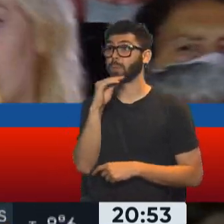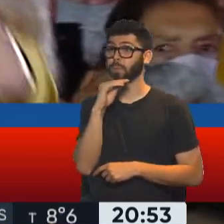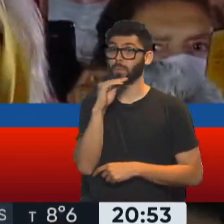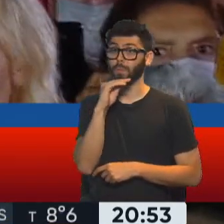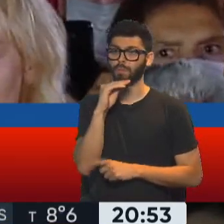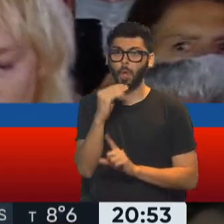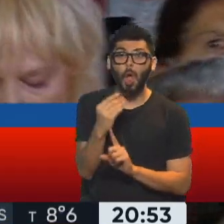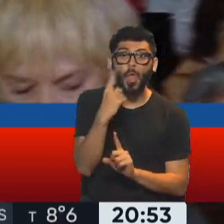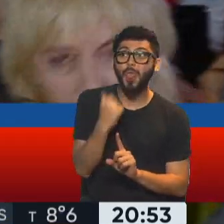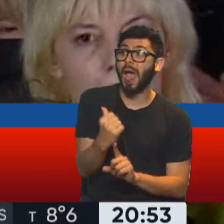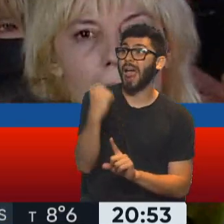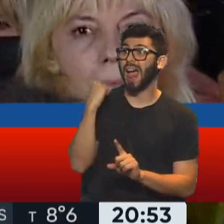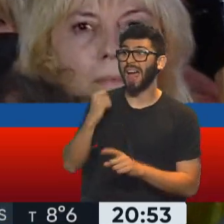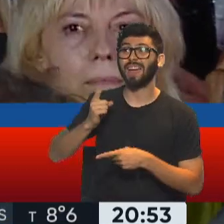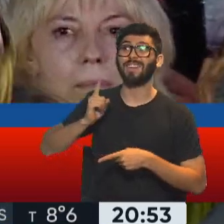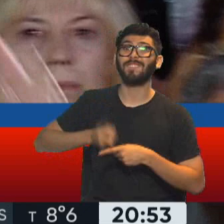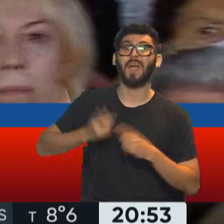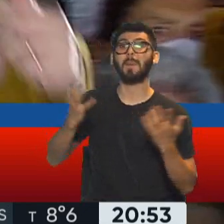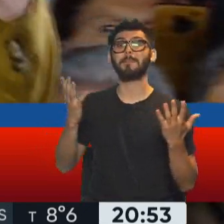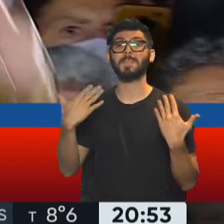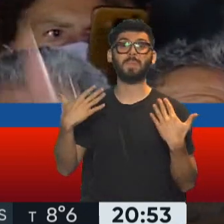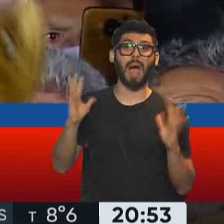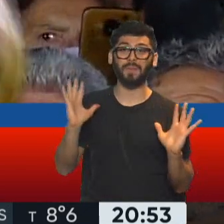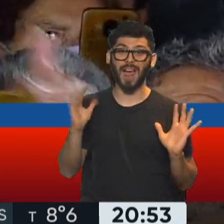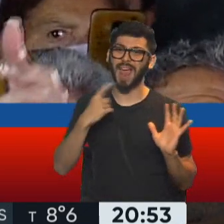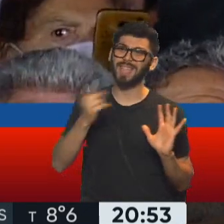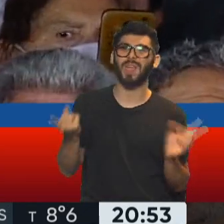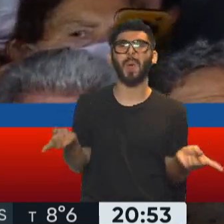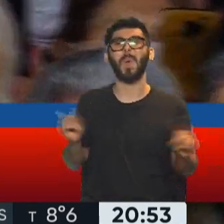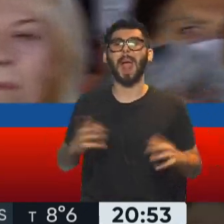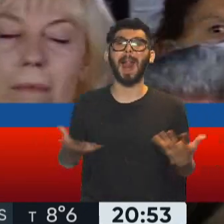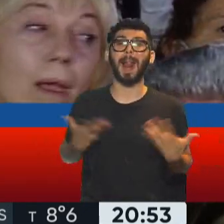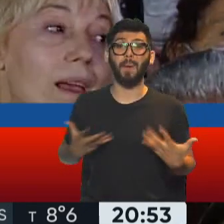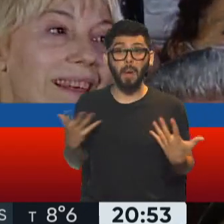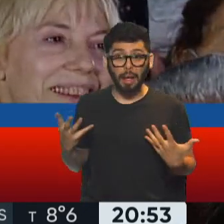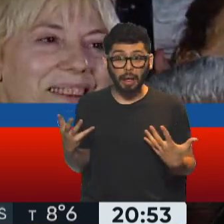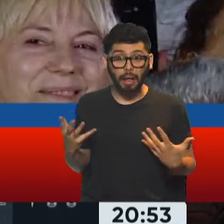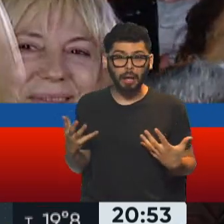día anterior festeje el Festival de la Primavera diciendo que volvió la alegría.